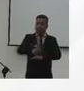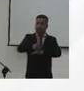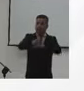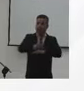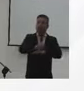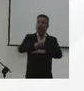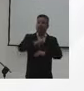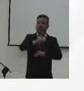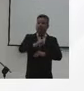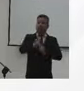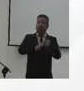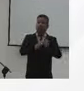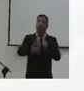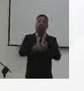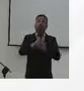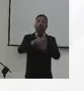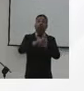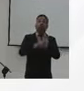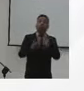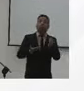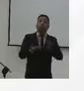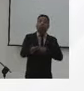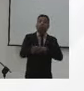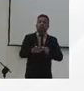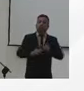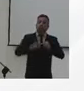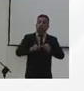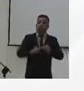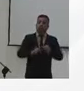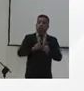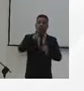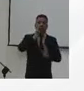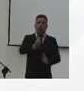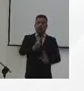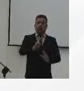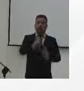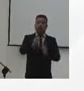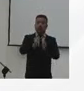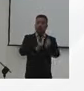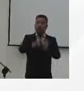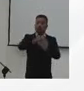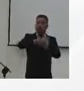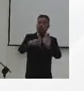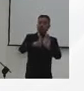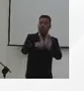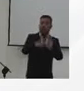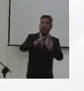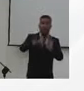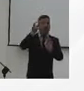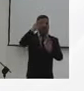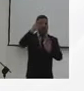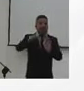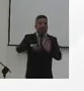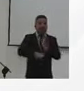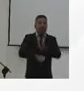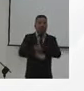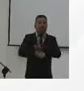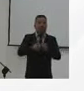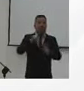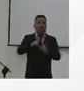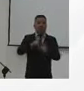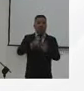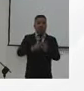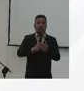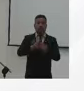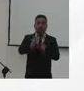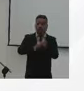deportivos cuáles son los requisitos para mantener ese reconocimiento, cuáles son los requisitos básicos que necesitan ellos tener en mente para